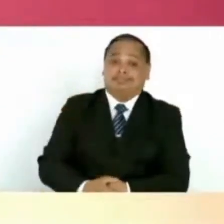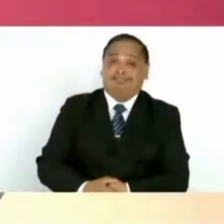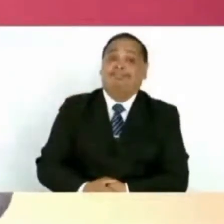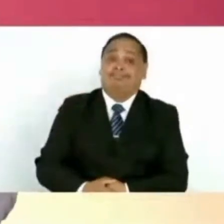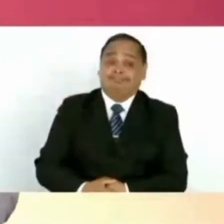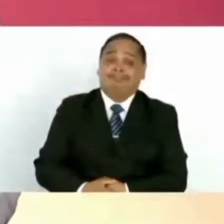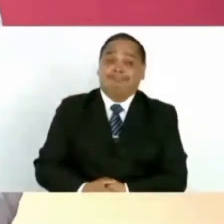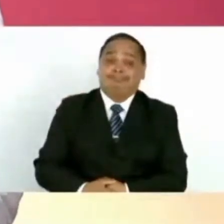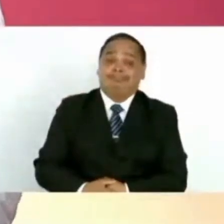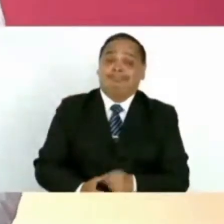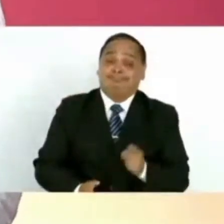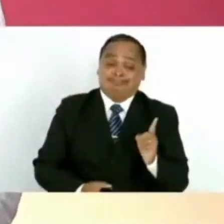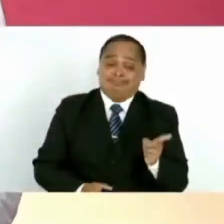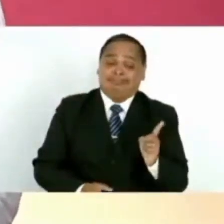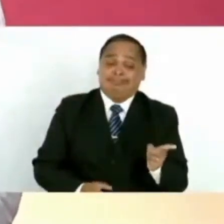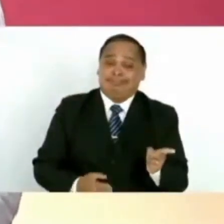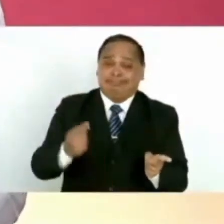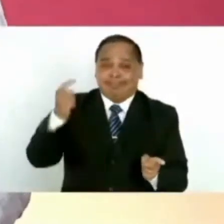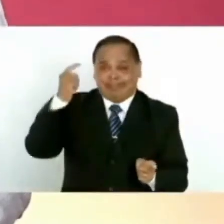crearan